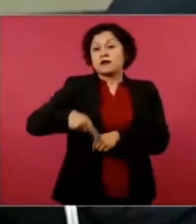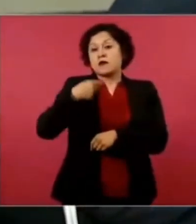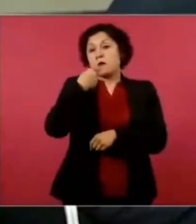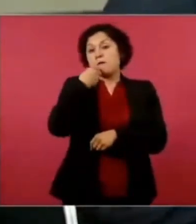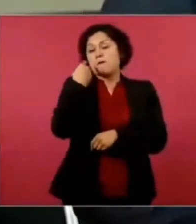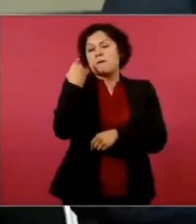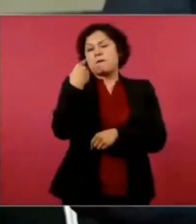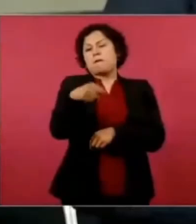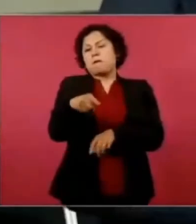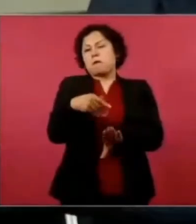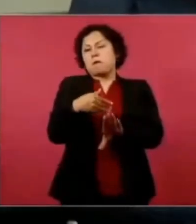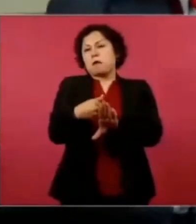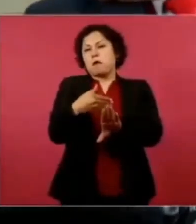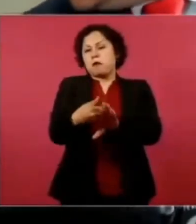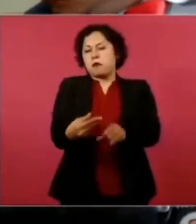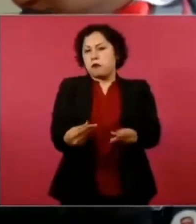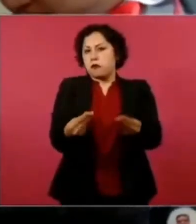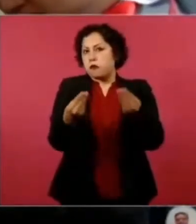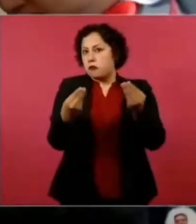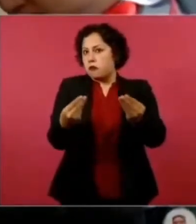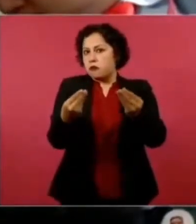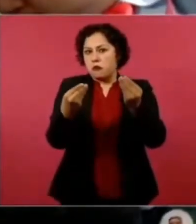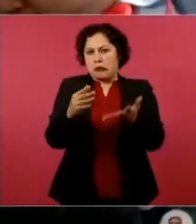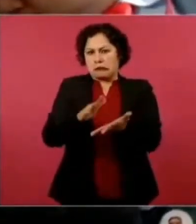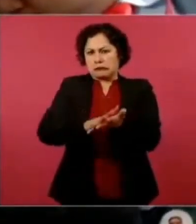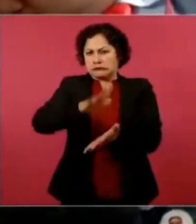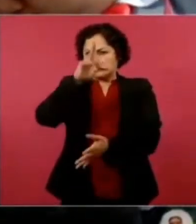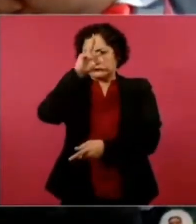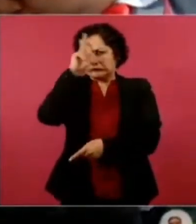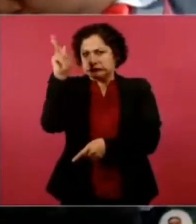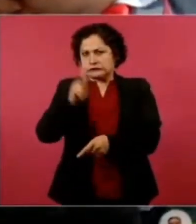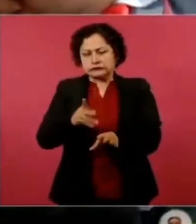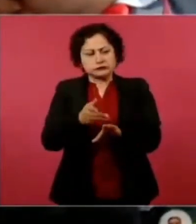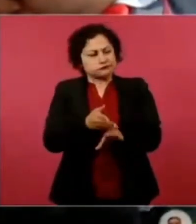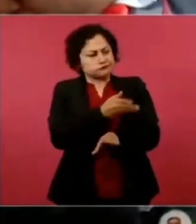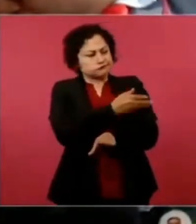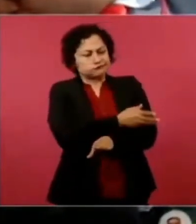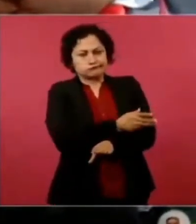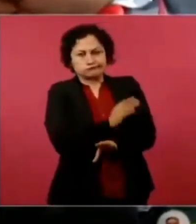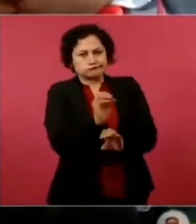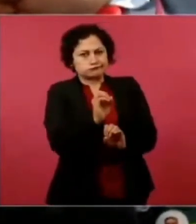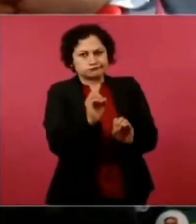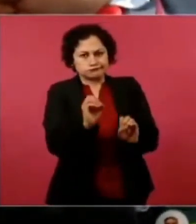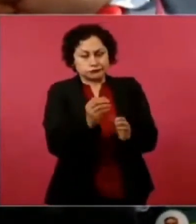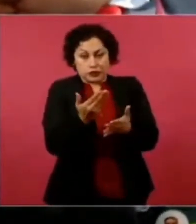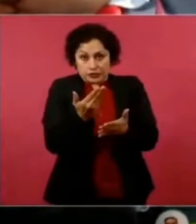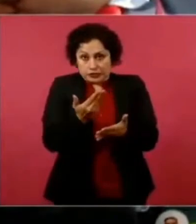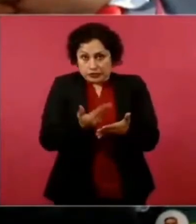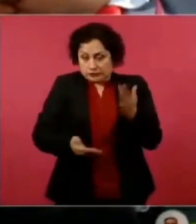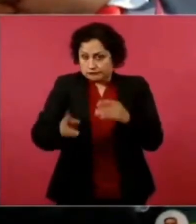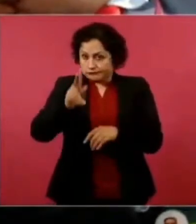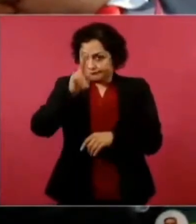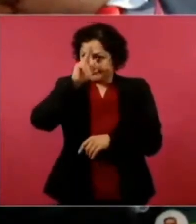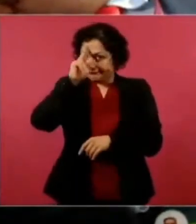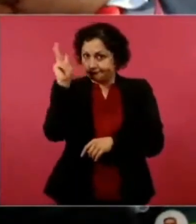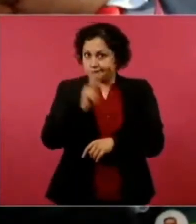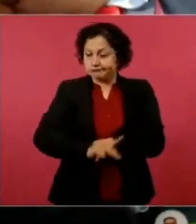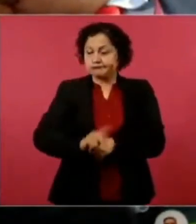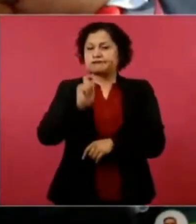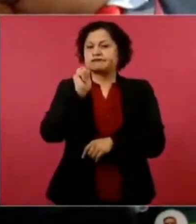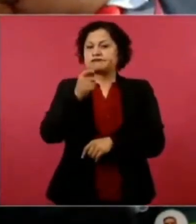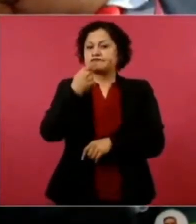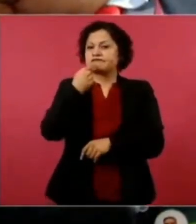por parte de lo que ha sido un bloque opositor, tanto en el terreno económico como en el